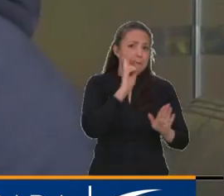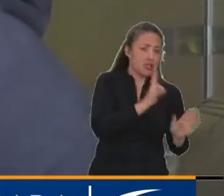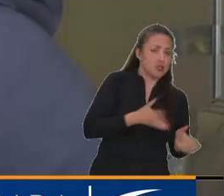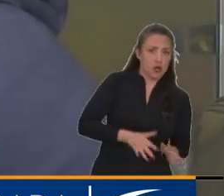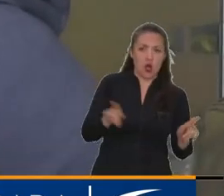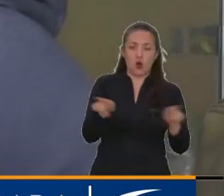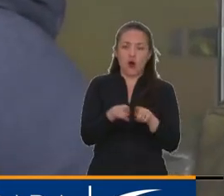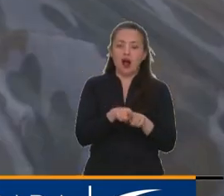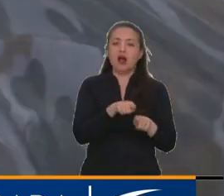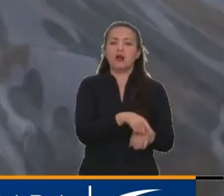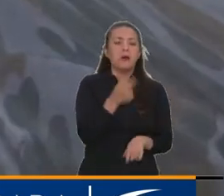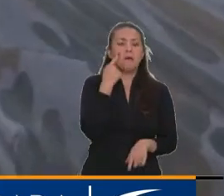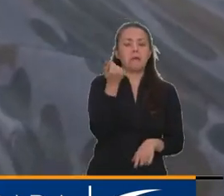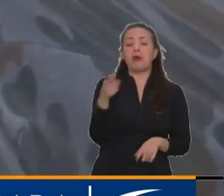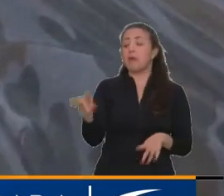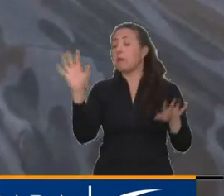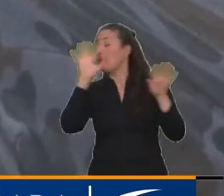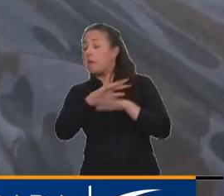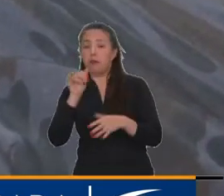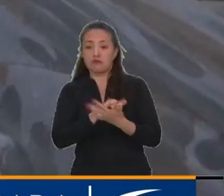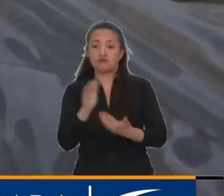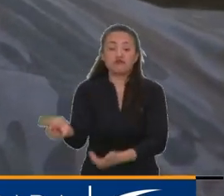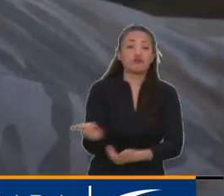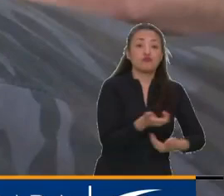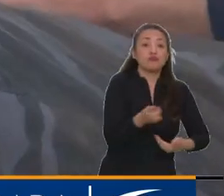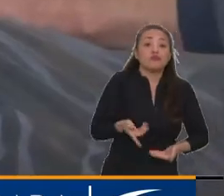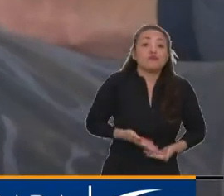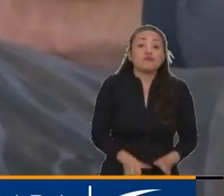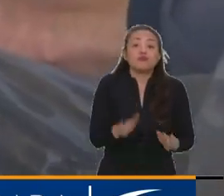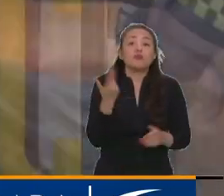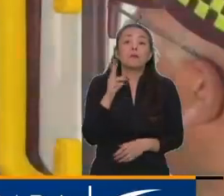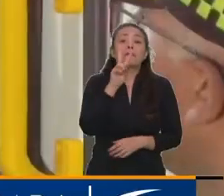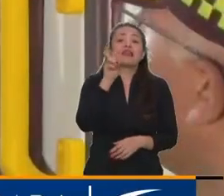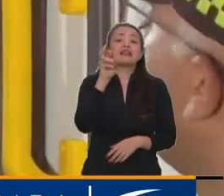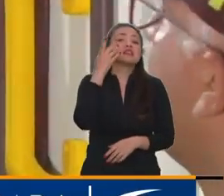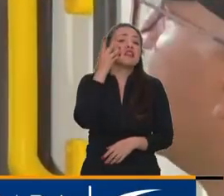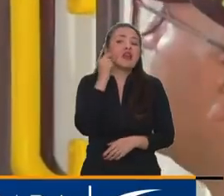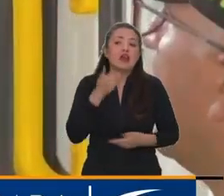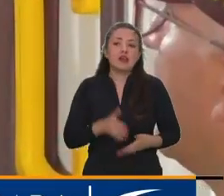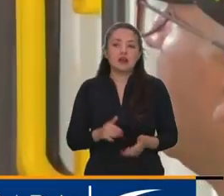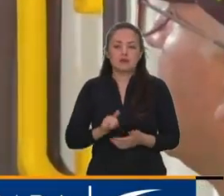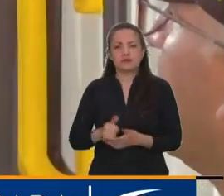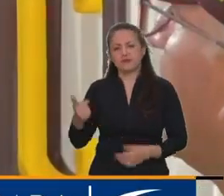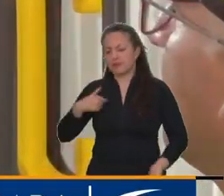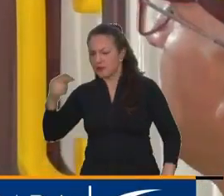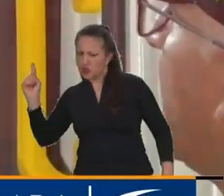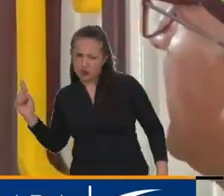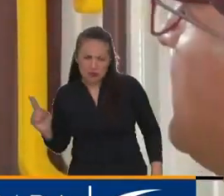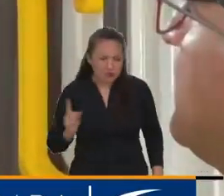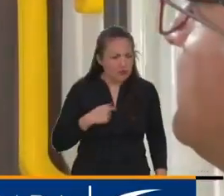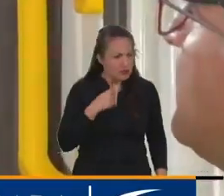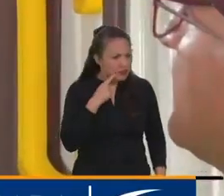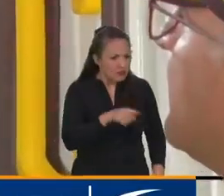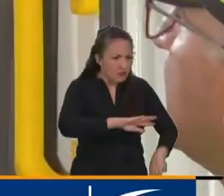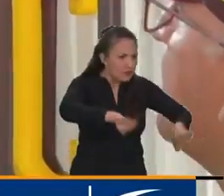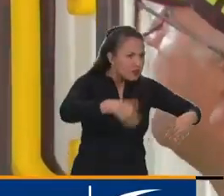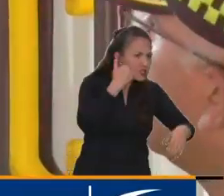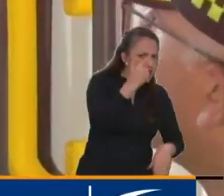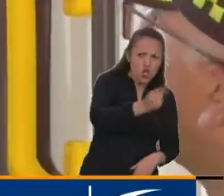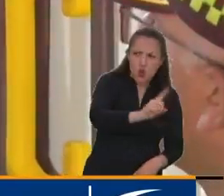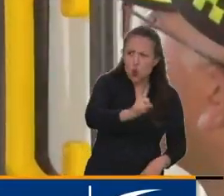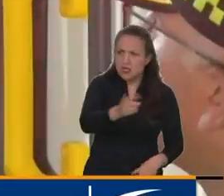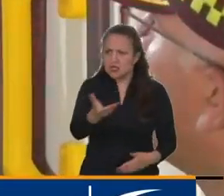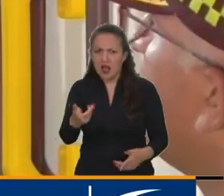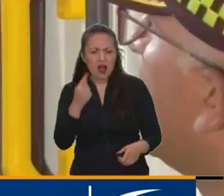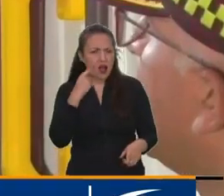más leve se llevó a la bebé de 27 días de nacida. Cuando yo me regresé, me asomé, ya la señora ya no estaba por ningún